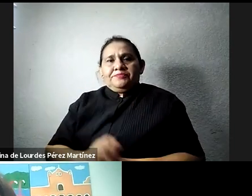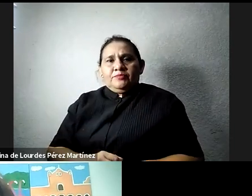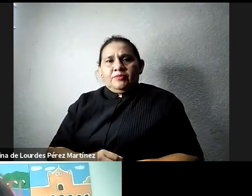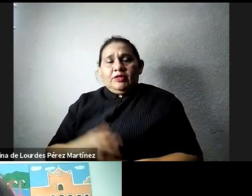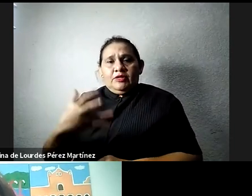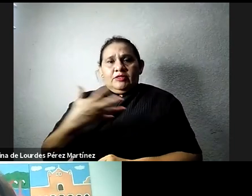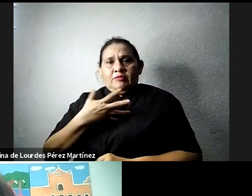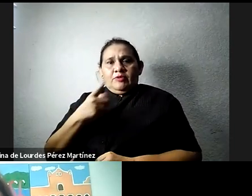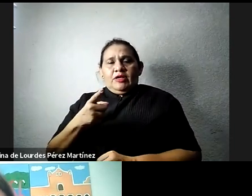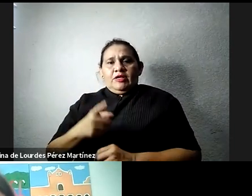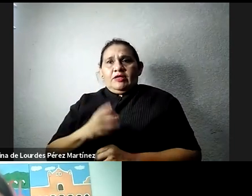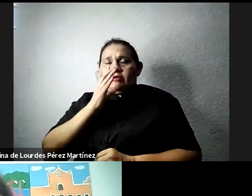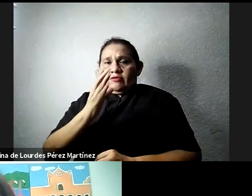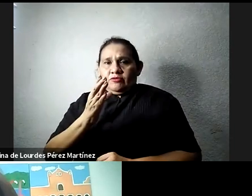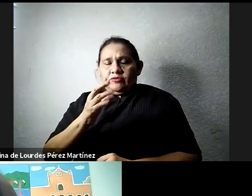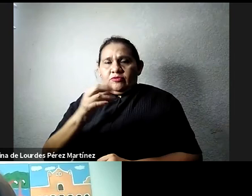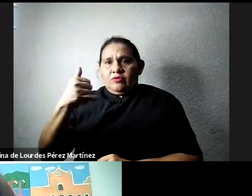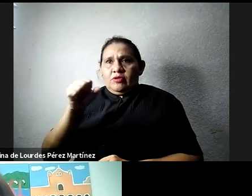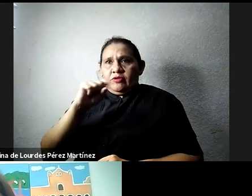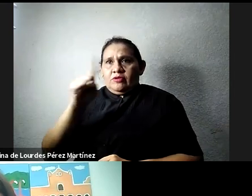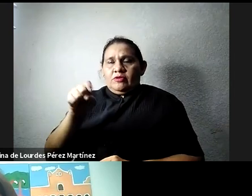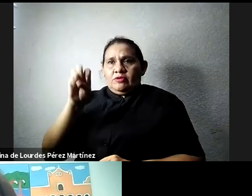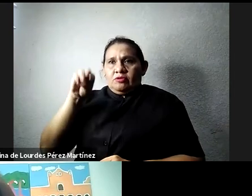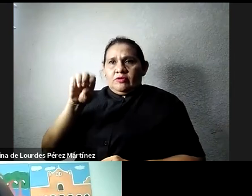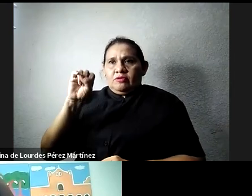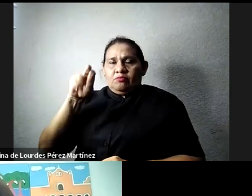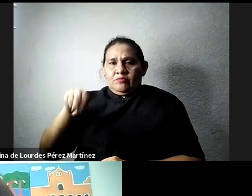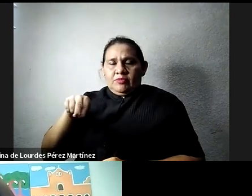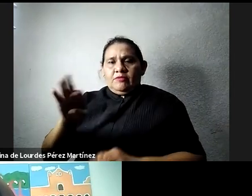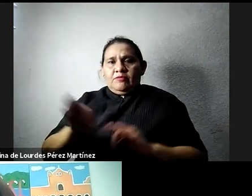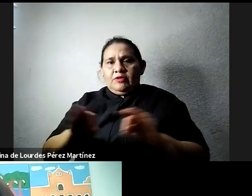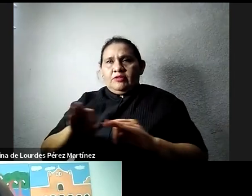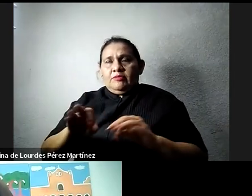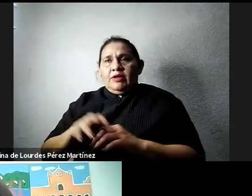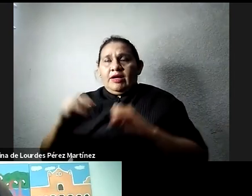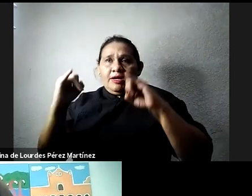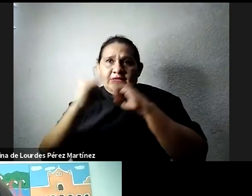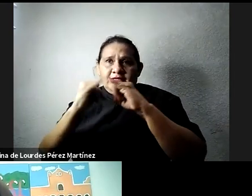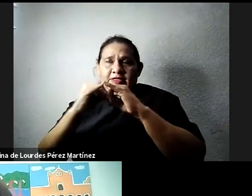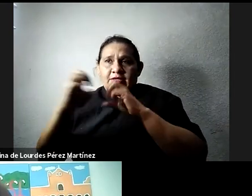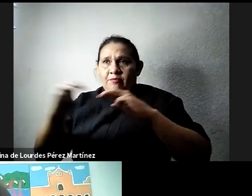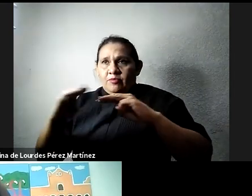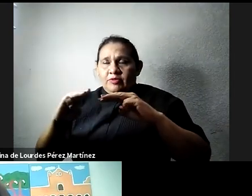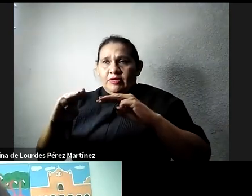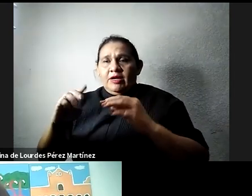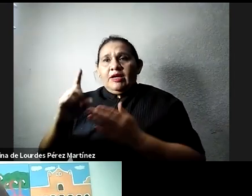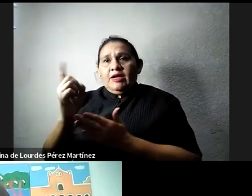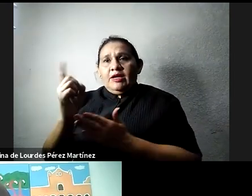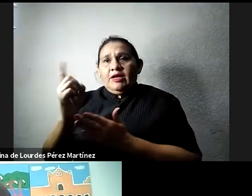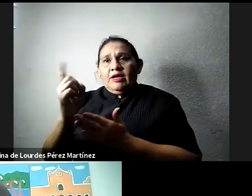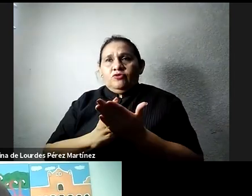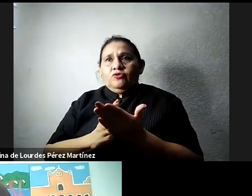Tenemos aquí también un comentario de Yasmín. Yasmín trabaja en el INDUT, en el Instituto de Movilidad y Desarrollo Urbano y